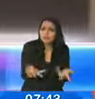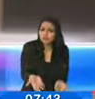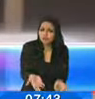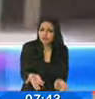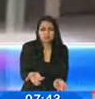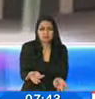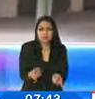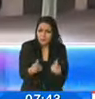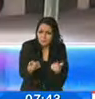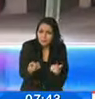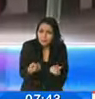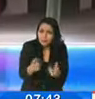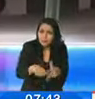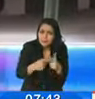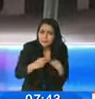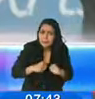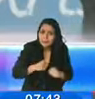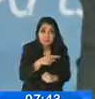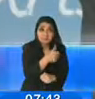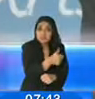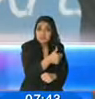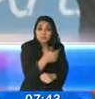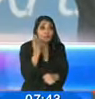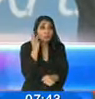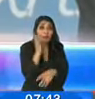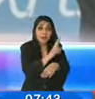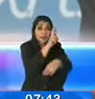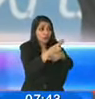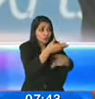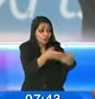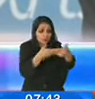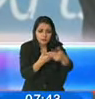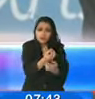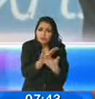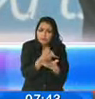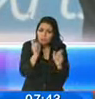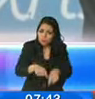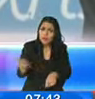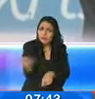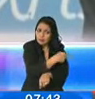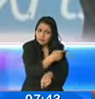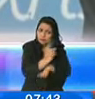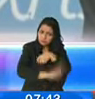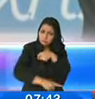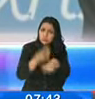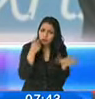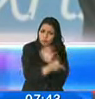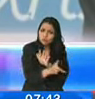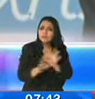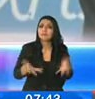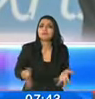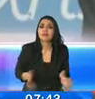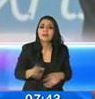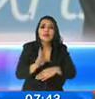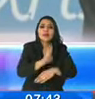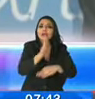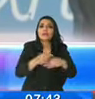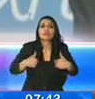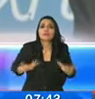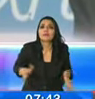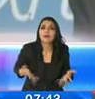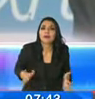arrestado. Una vez que ella tenía el informe, tenía toda la potestad para judicializar el tema, la rectora no lo hace